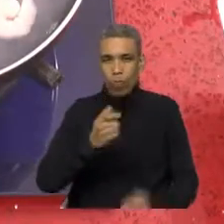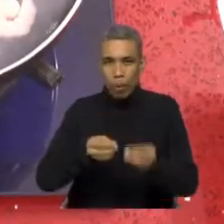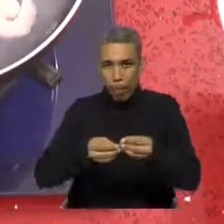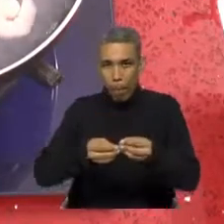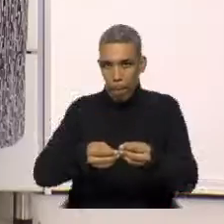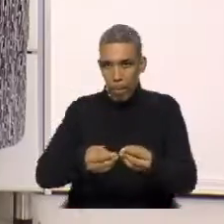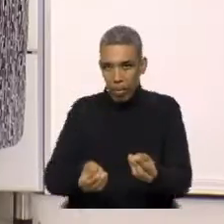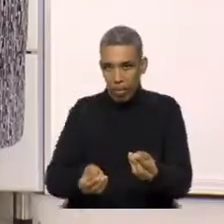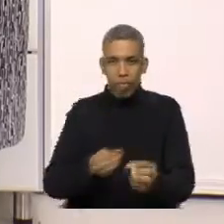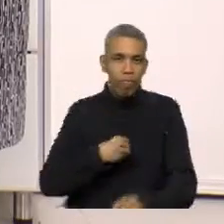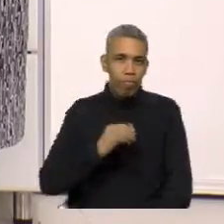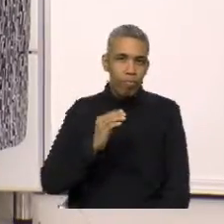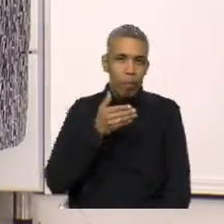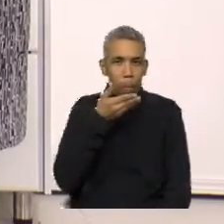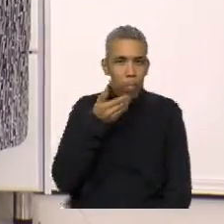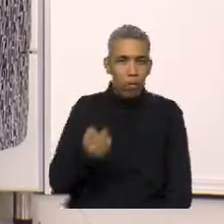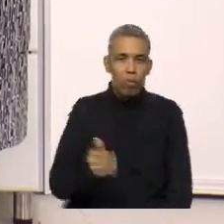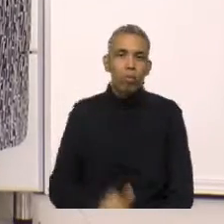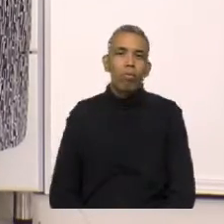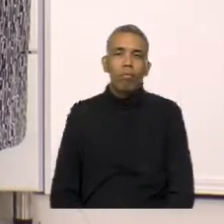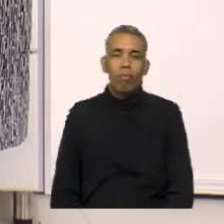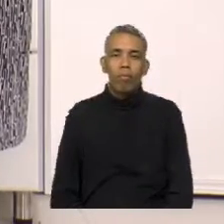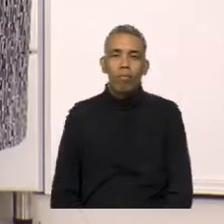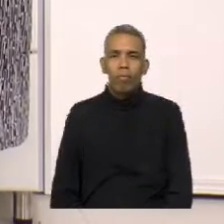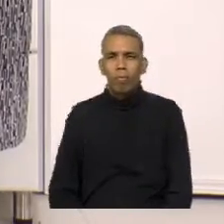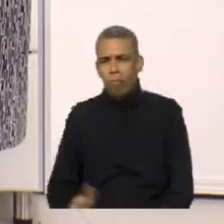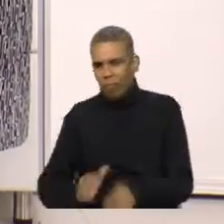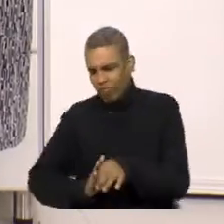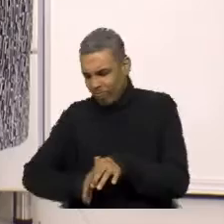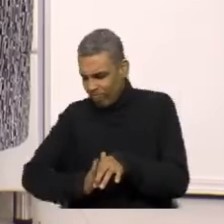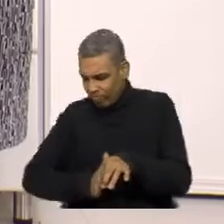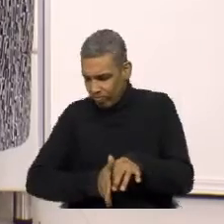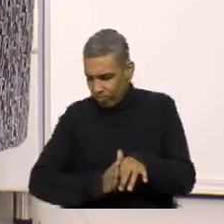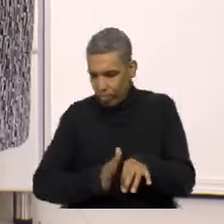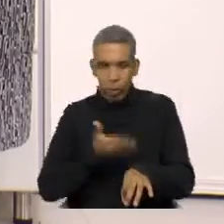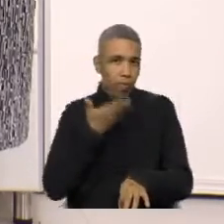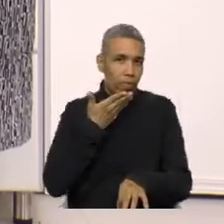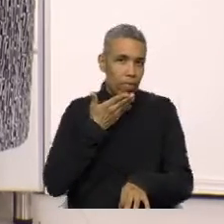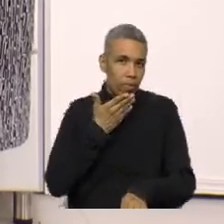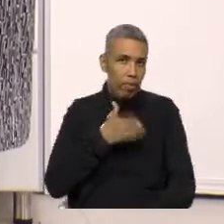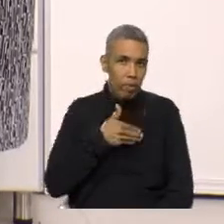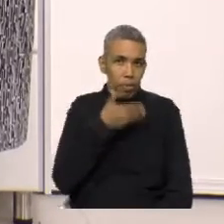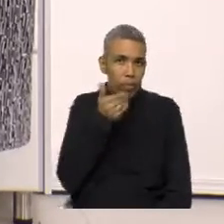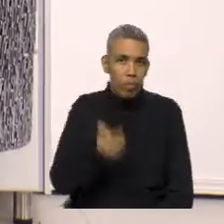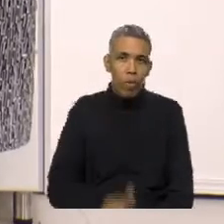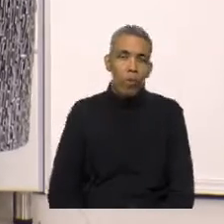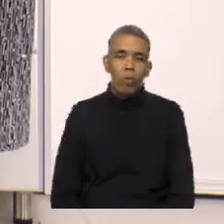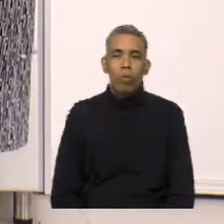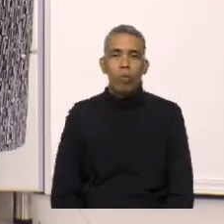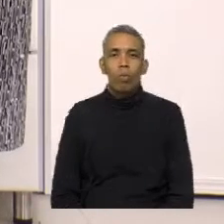delgadas. Vamos a hacer una cantidad que nos permita decorar